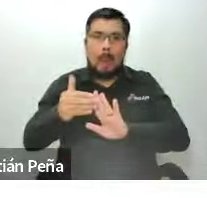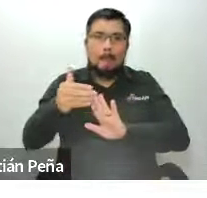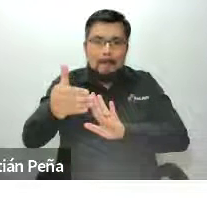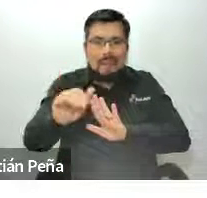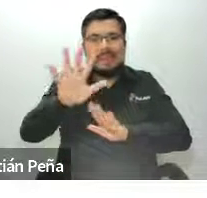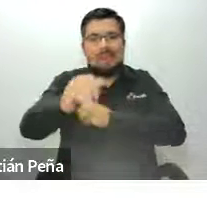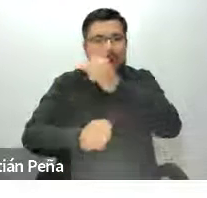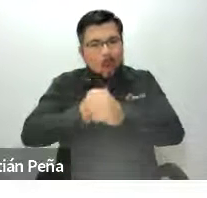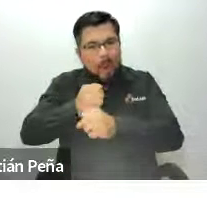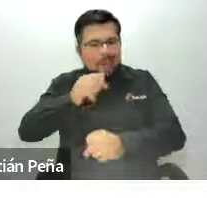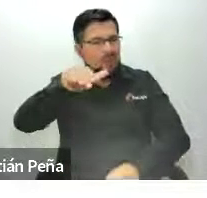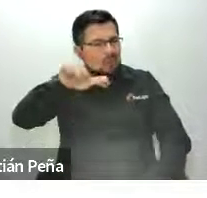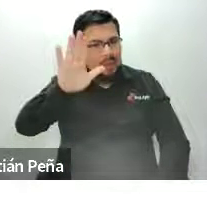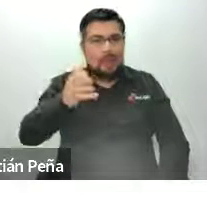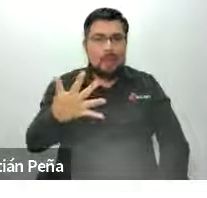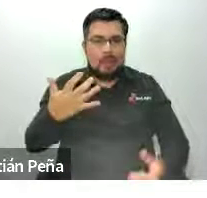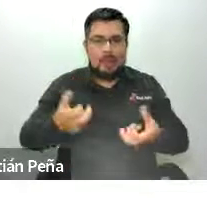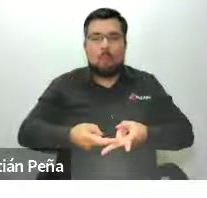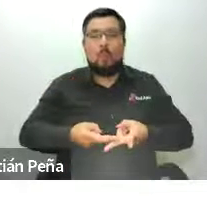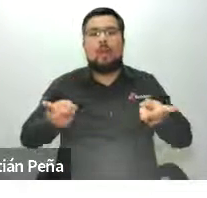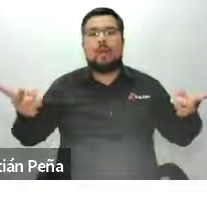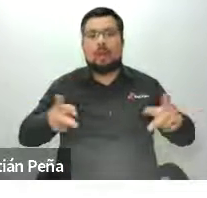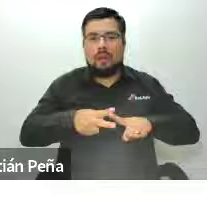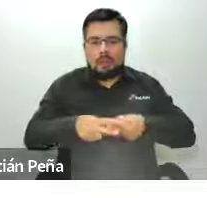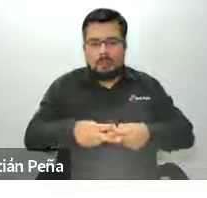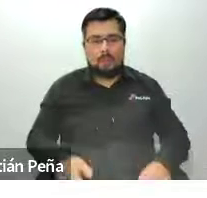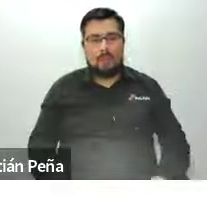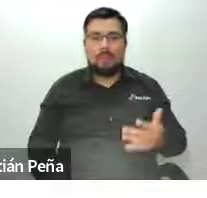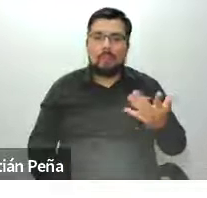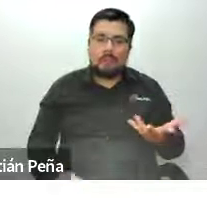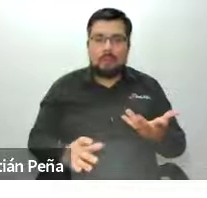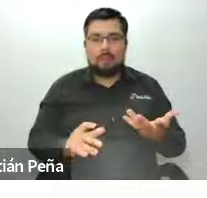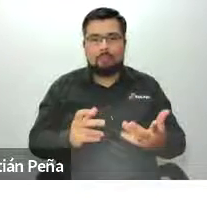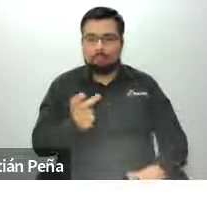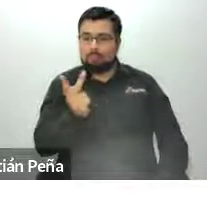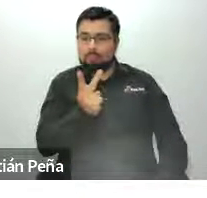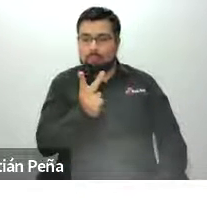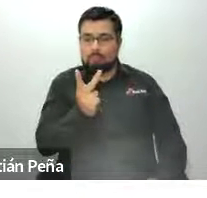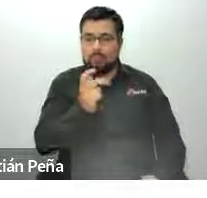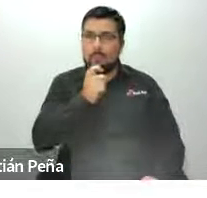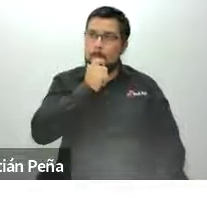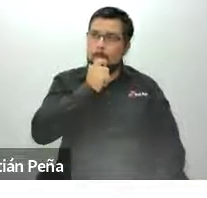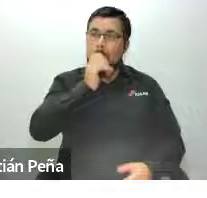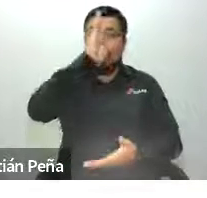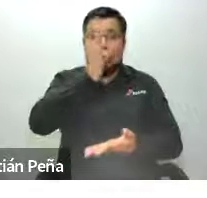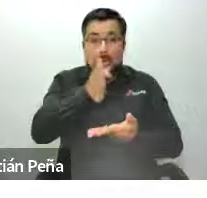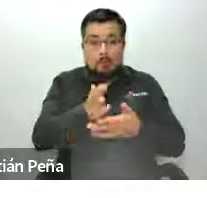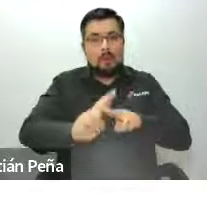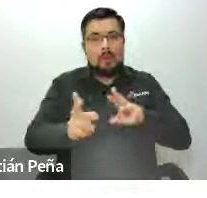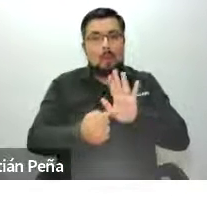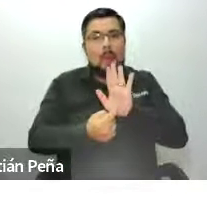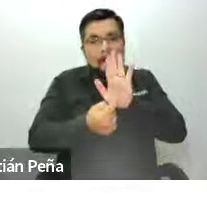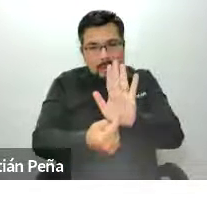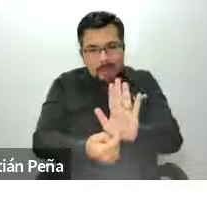instrumento. Así que decidimos realizar una presentación que está basada en preguntas,